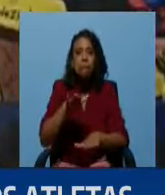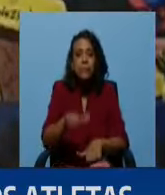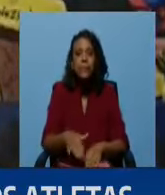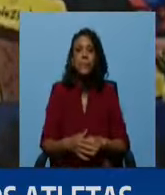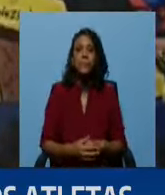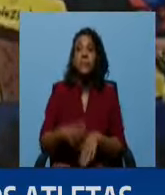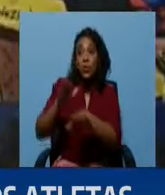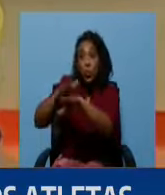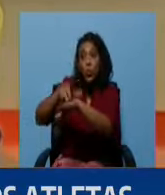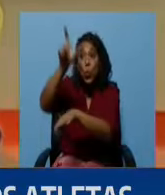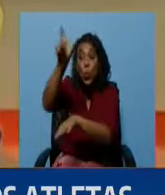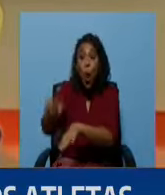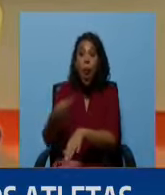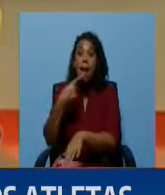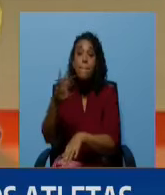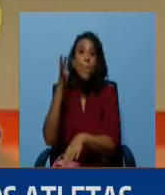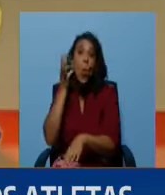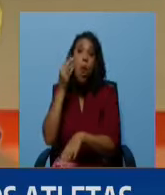Y le decía esto, ¿ves?